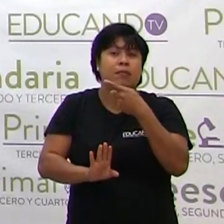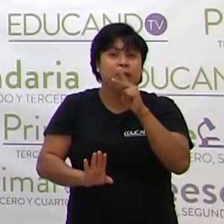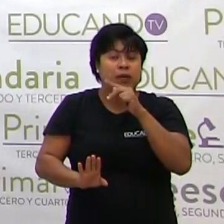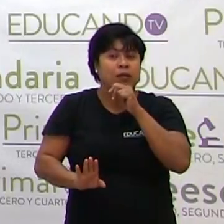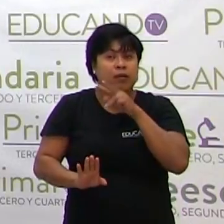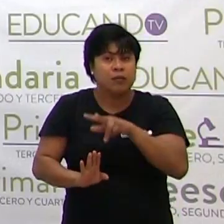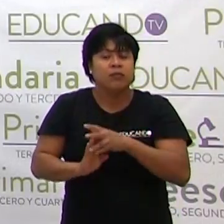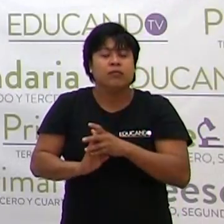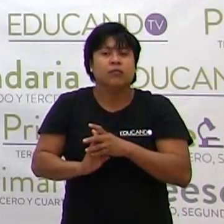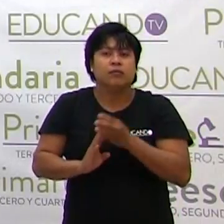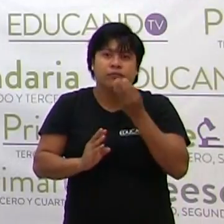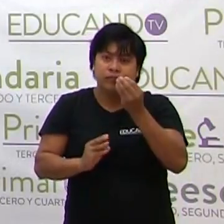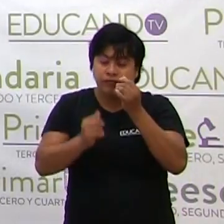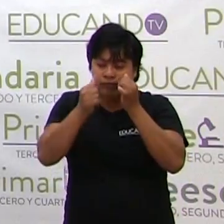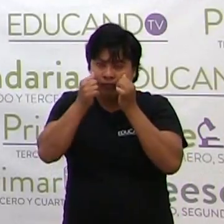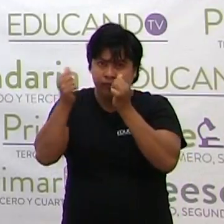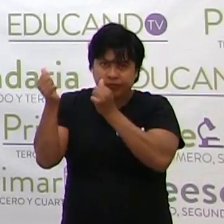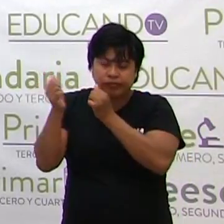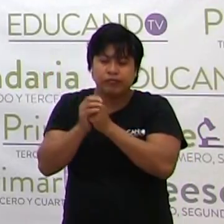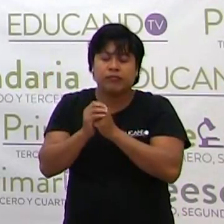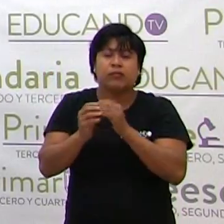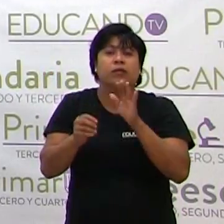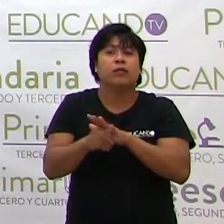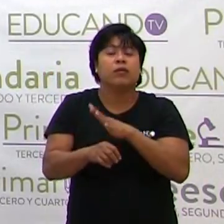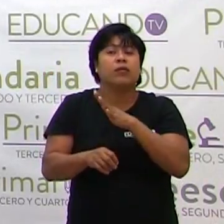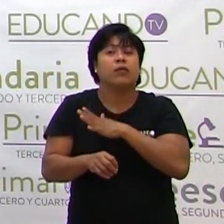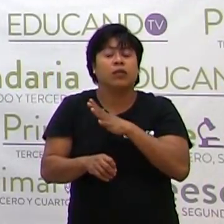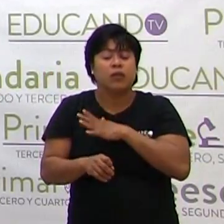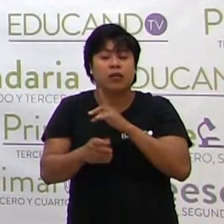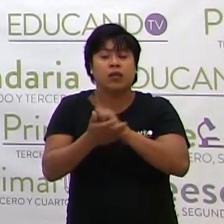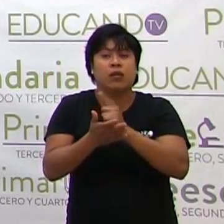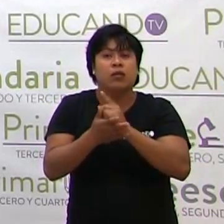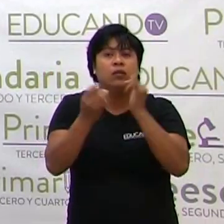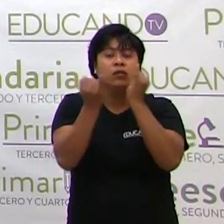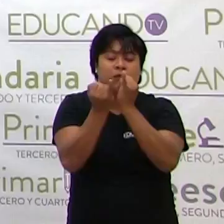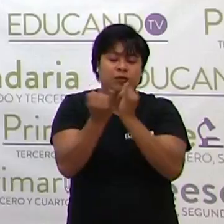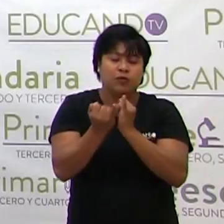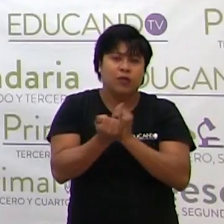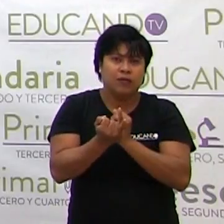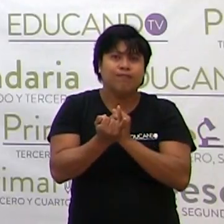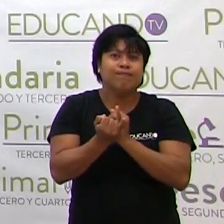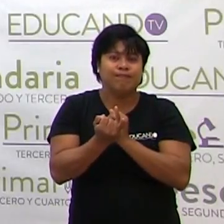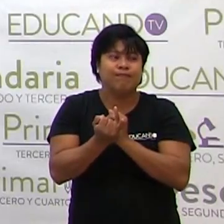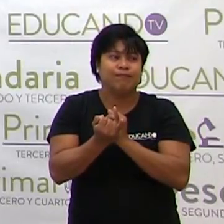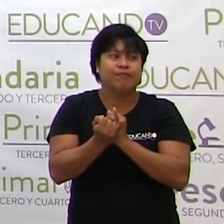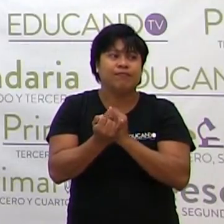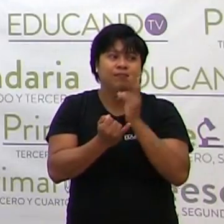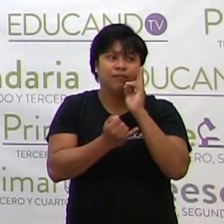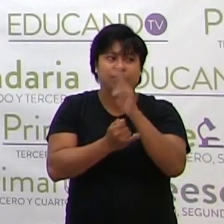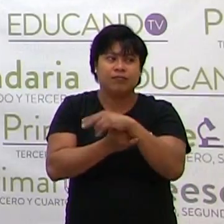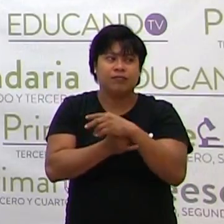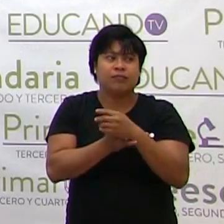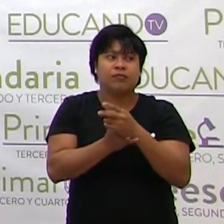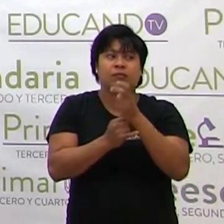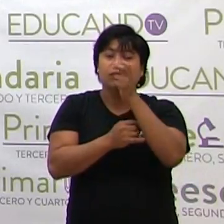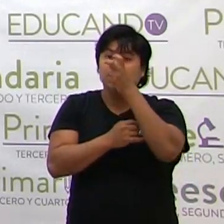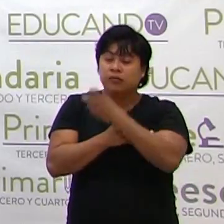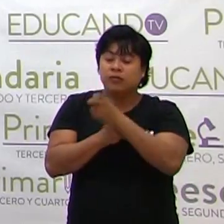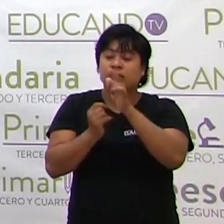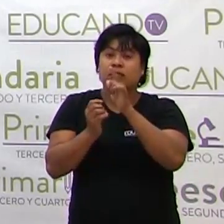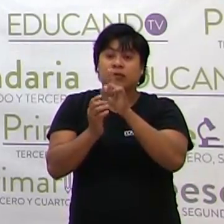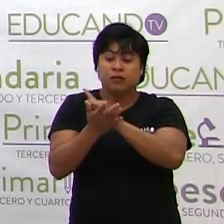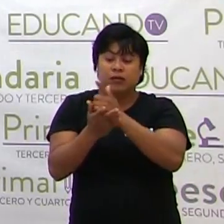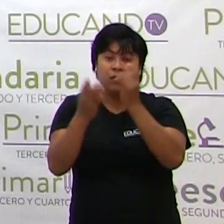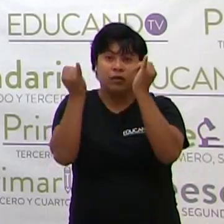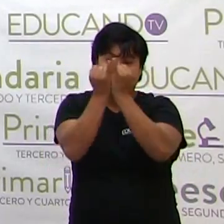también, mucha atención, porque existen libros iguales. Bien, estos libros